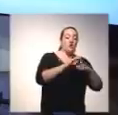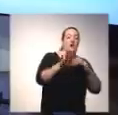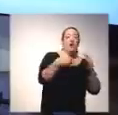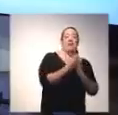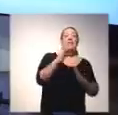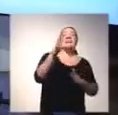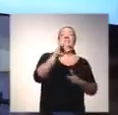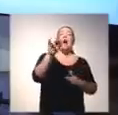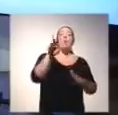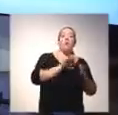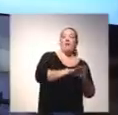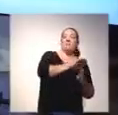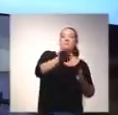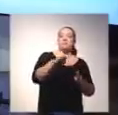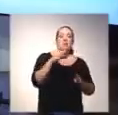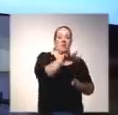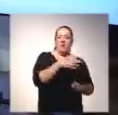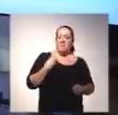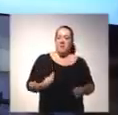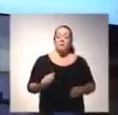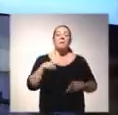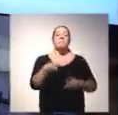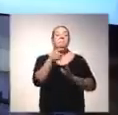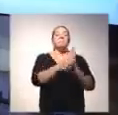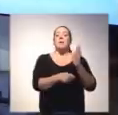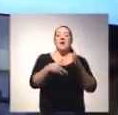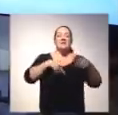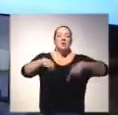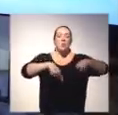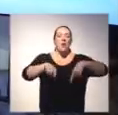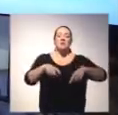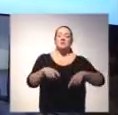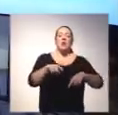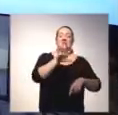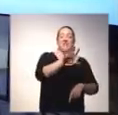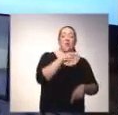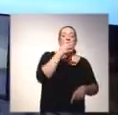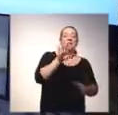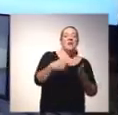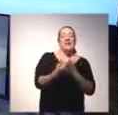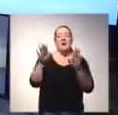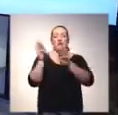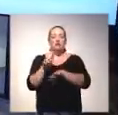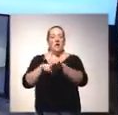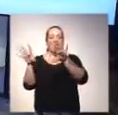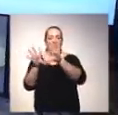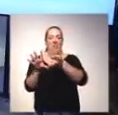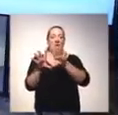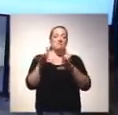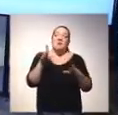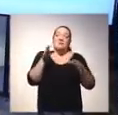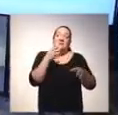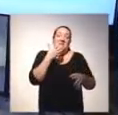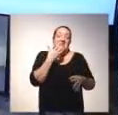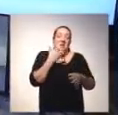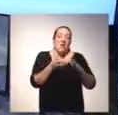zona de Tajuya nuevamente. Este régimen de circulación estará entre las 5 de la tarde y las 10 de la noche, siempre y cuando las condiciones se